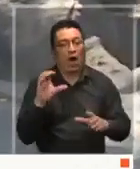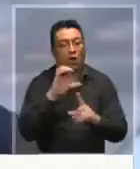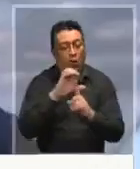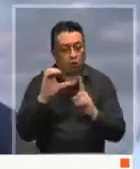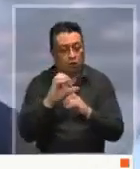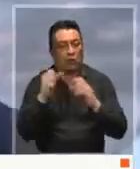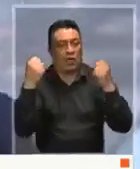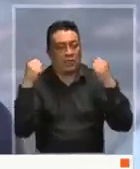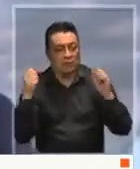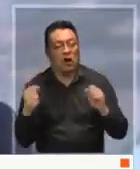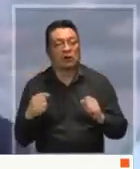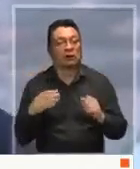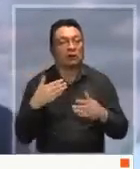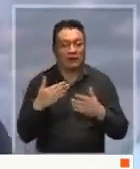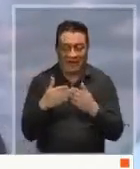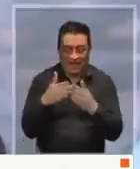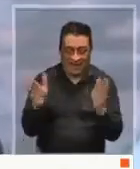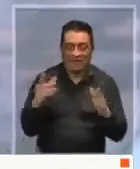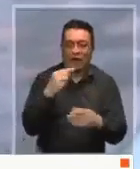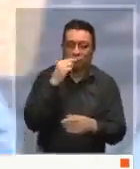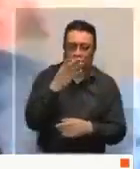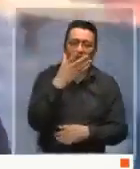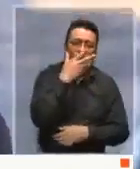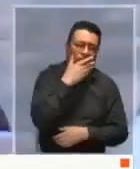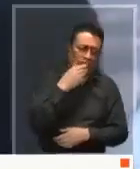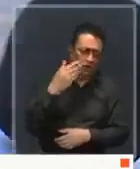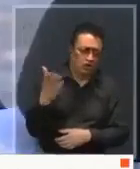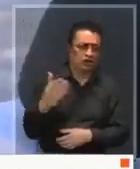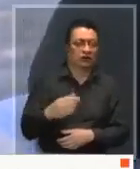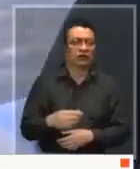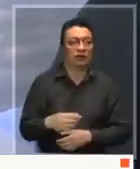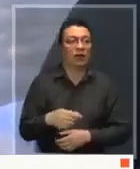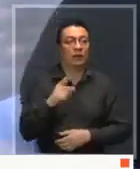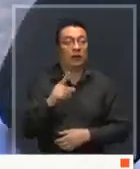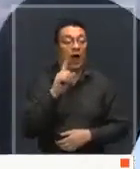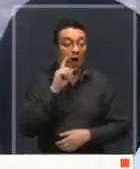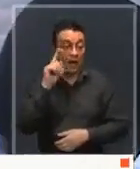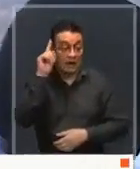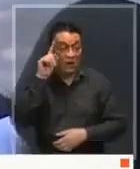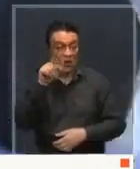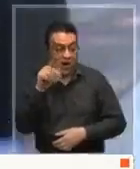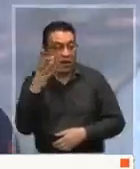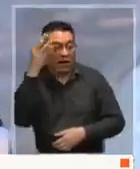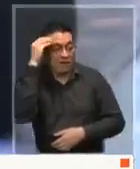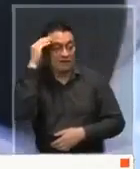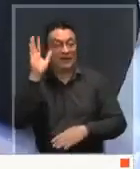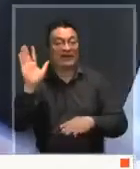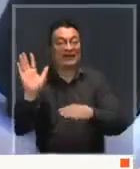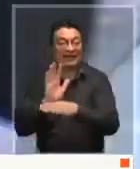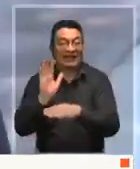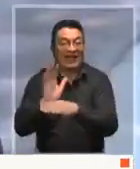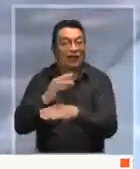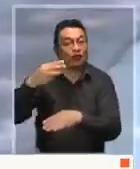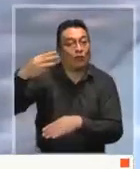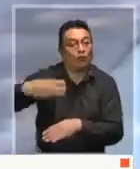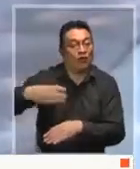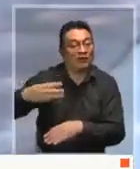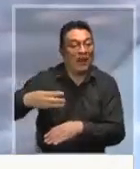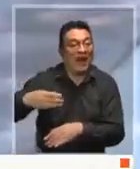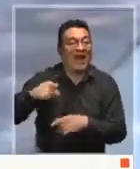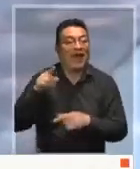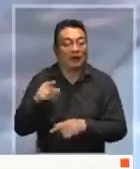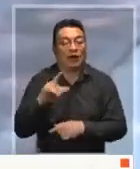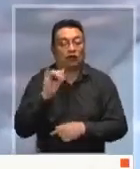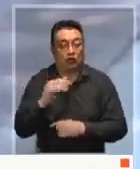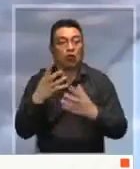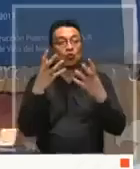deporte. Que se abra lo más pronto posible porque es lindo. Oiga, ¿usted tiene algún recuerdo ahí en el Teatro Municipal, haber visto algún artista? De